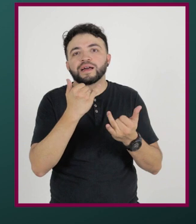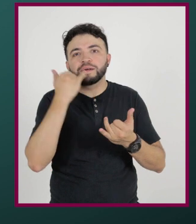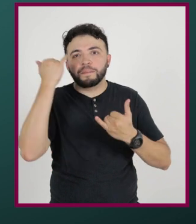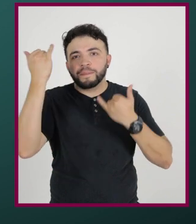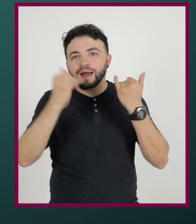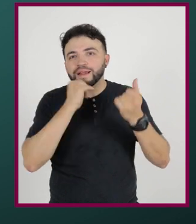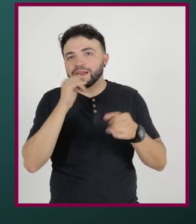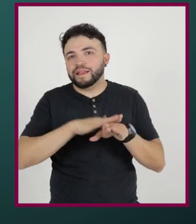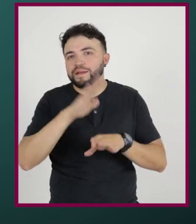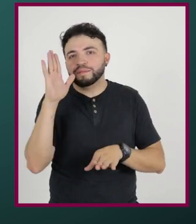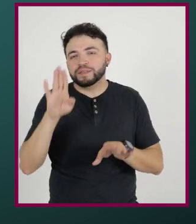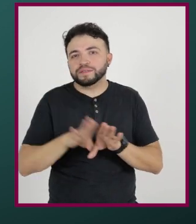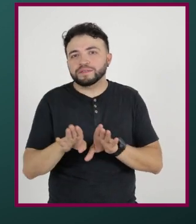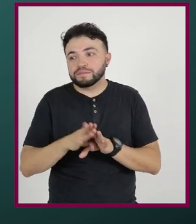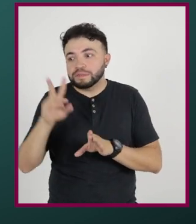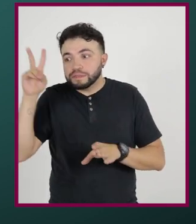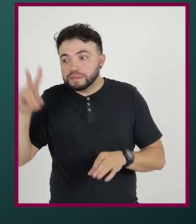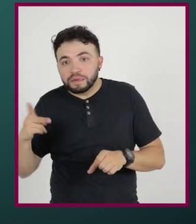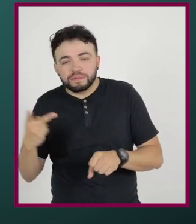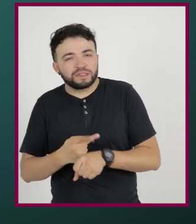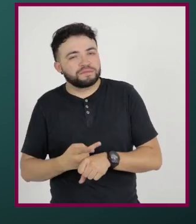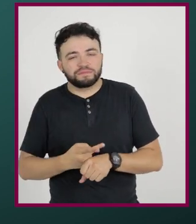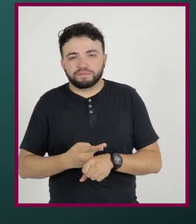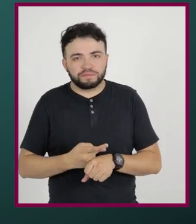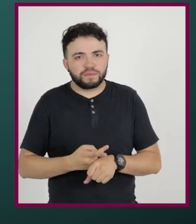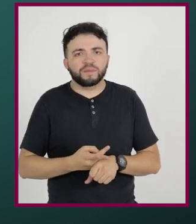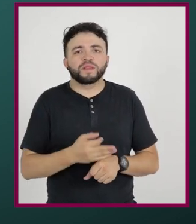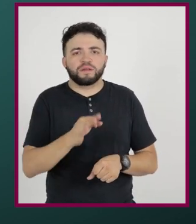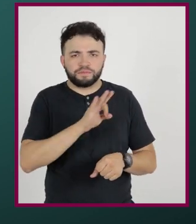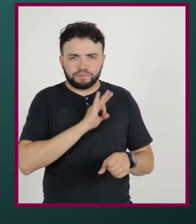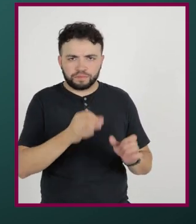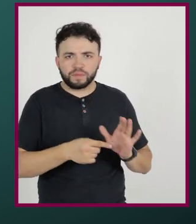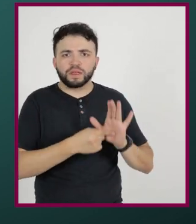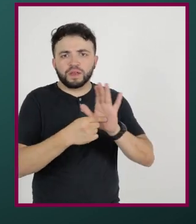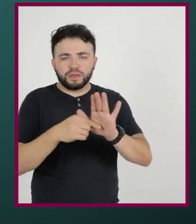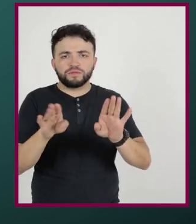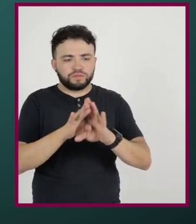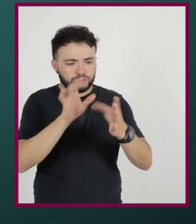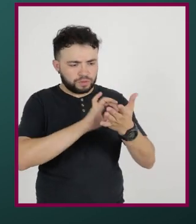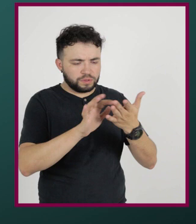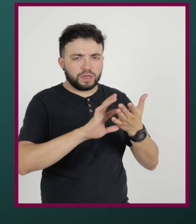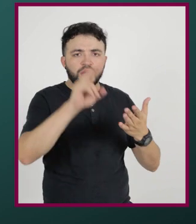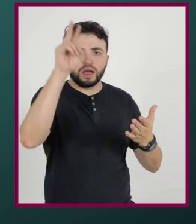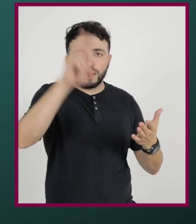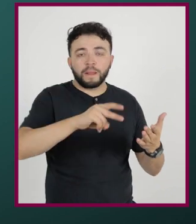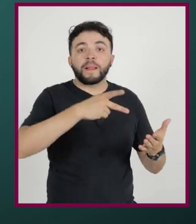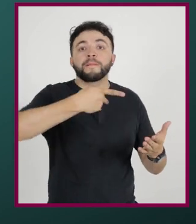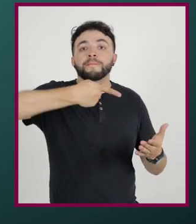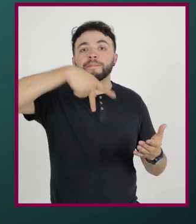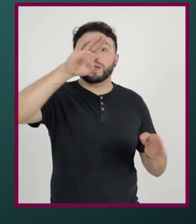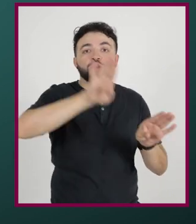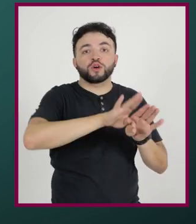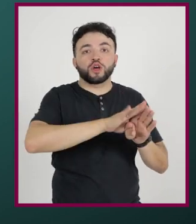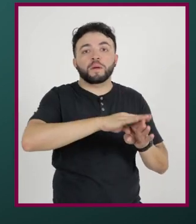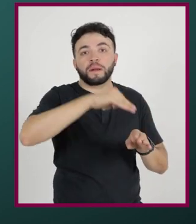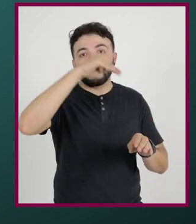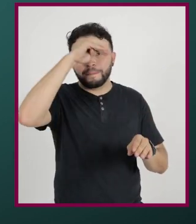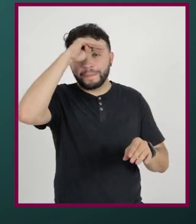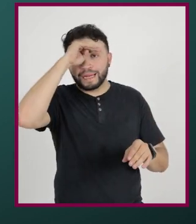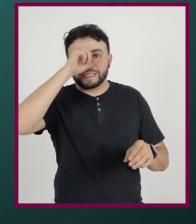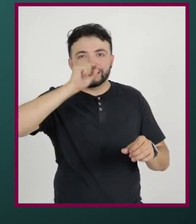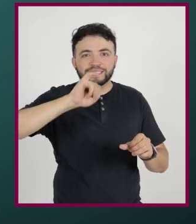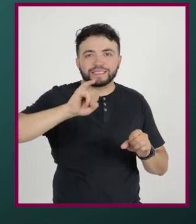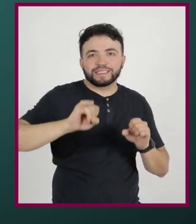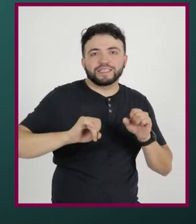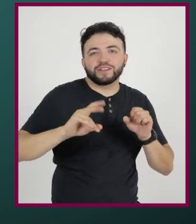ficción, es decir, que no pasaron en realidad. Aunque sí pueden narrar eventos reales, es desde perspectivas subjetivas.